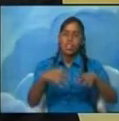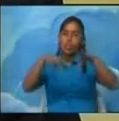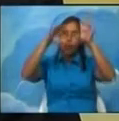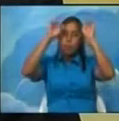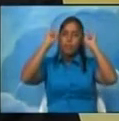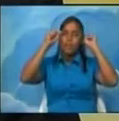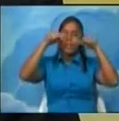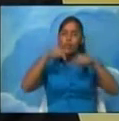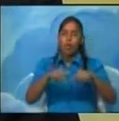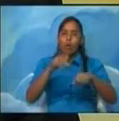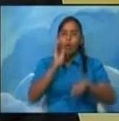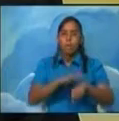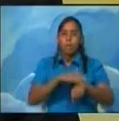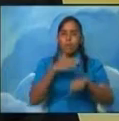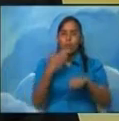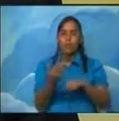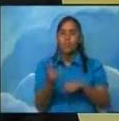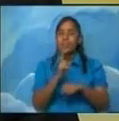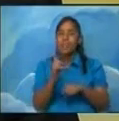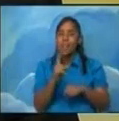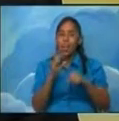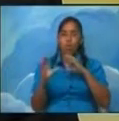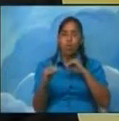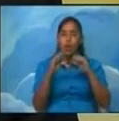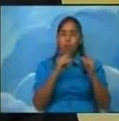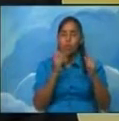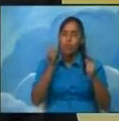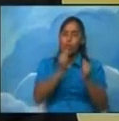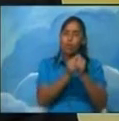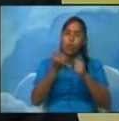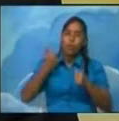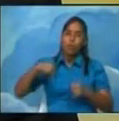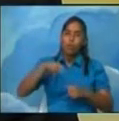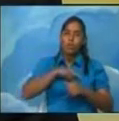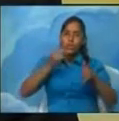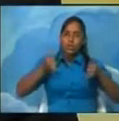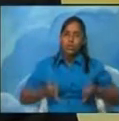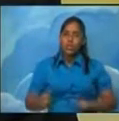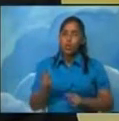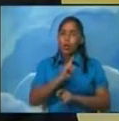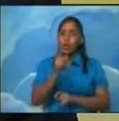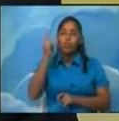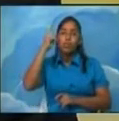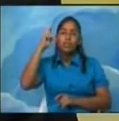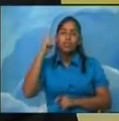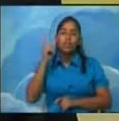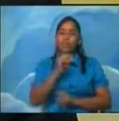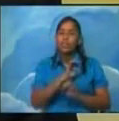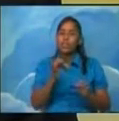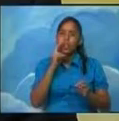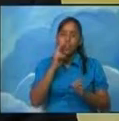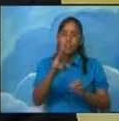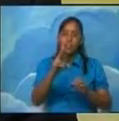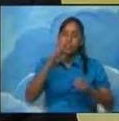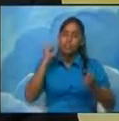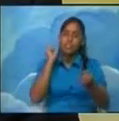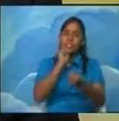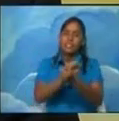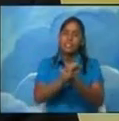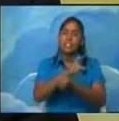hoy por qué no hablo con vuestros hijos que no han sabido ni visto el castigo de